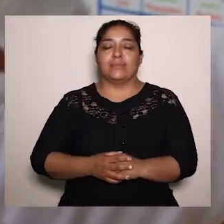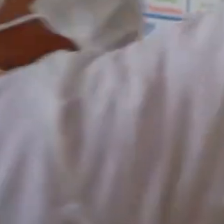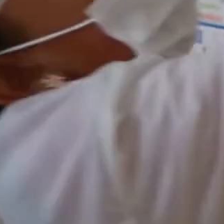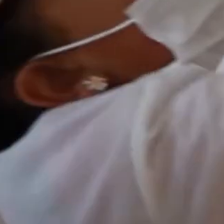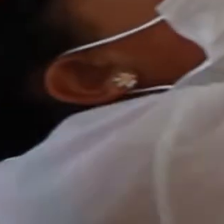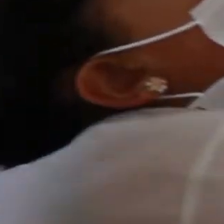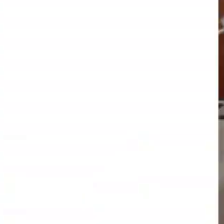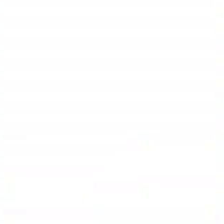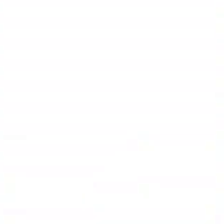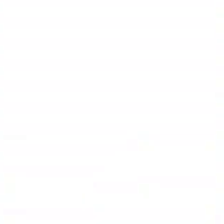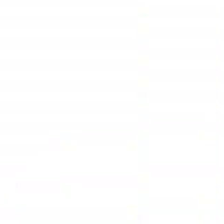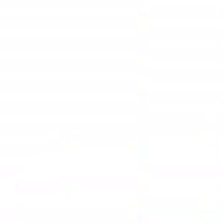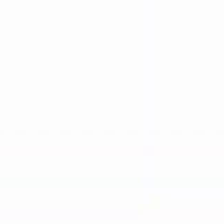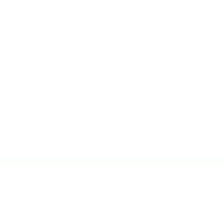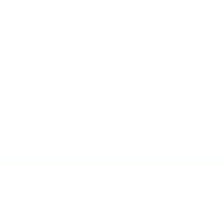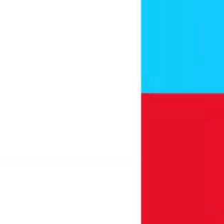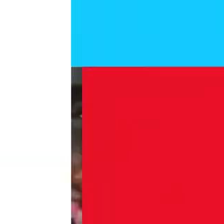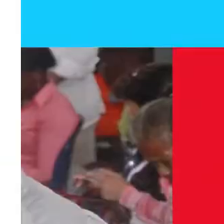en el fondo de sti